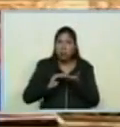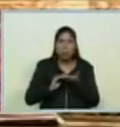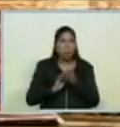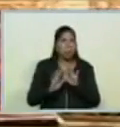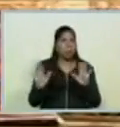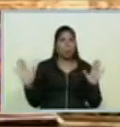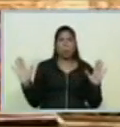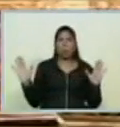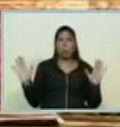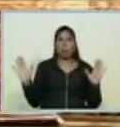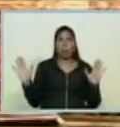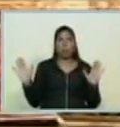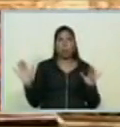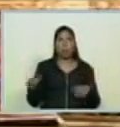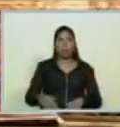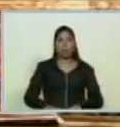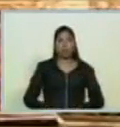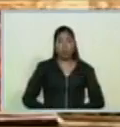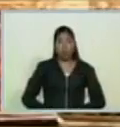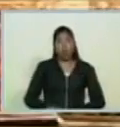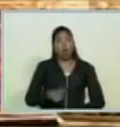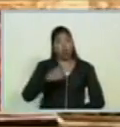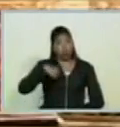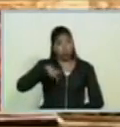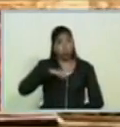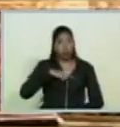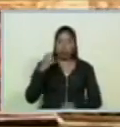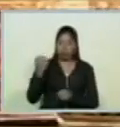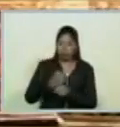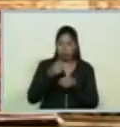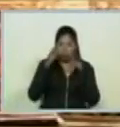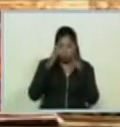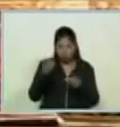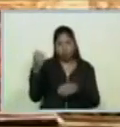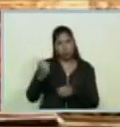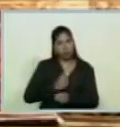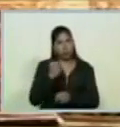Concentrado, no, nosotros debemos concentrarnos en trabajar. Donald Trump,